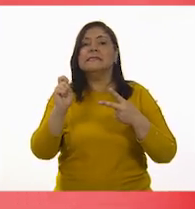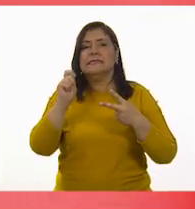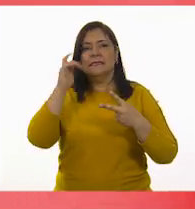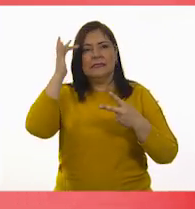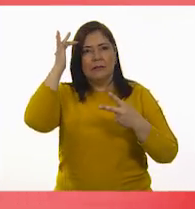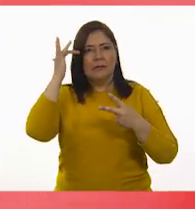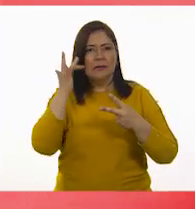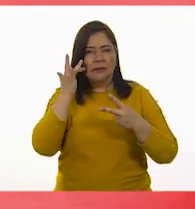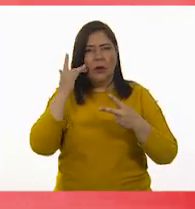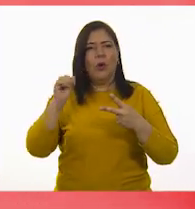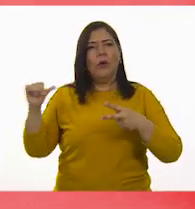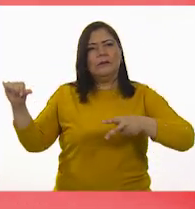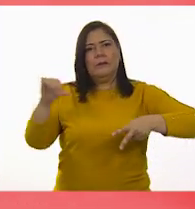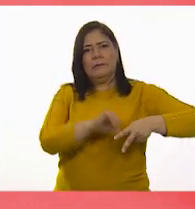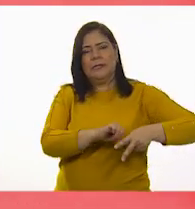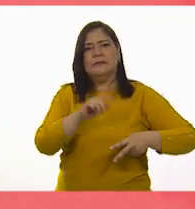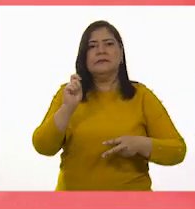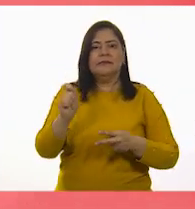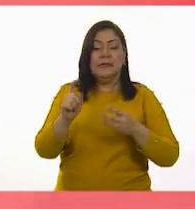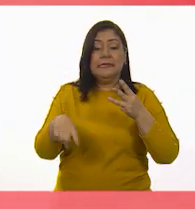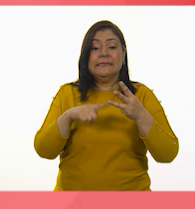C. Guanajuato.